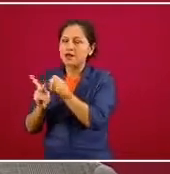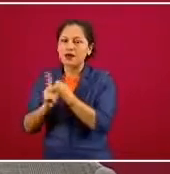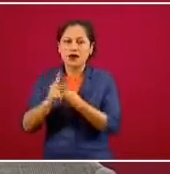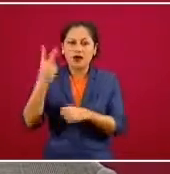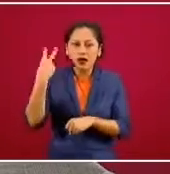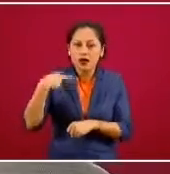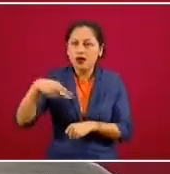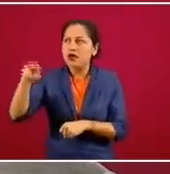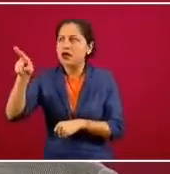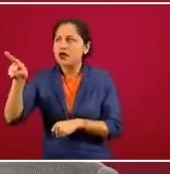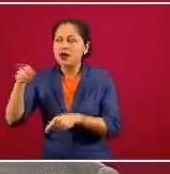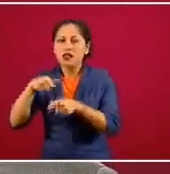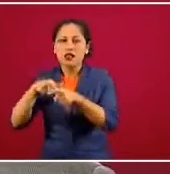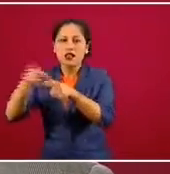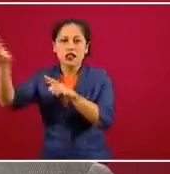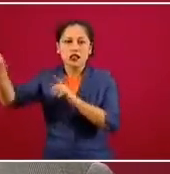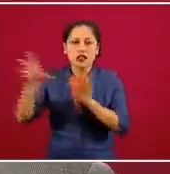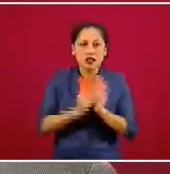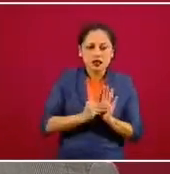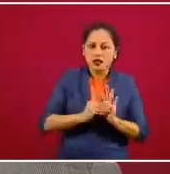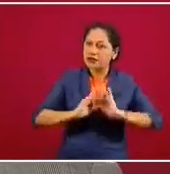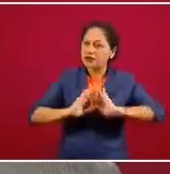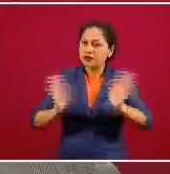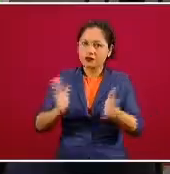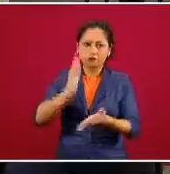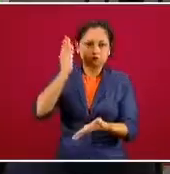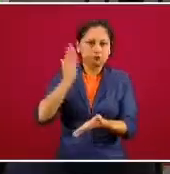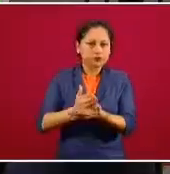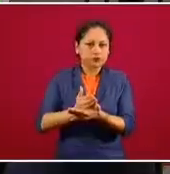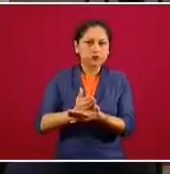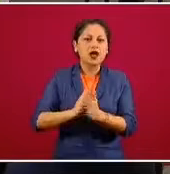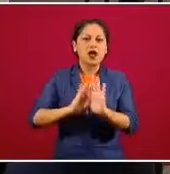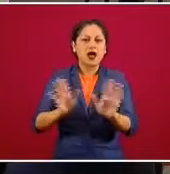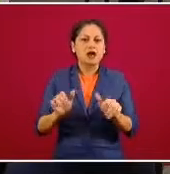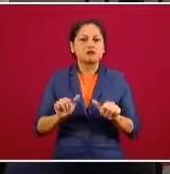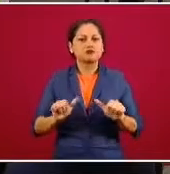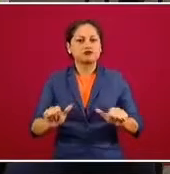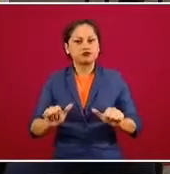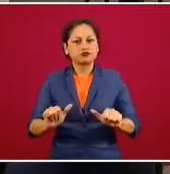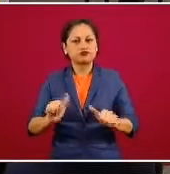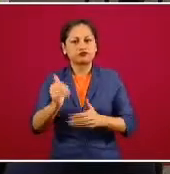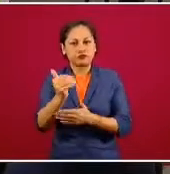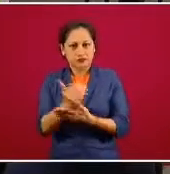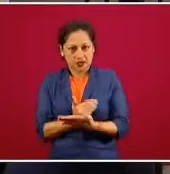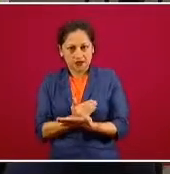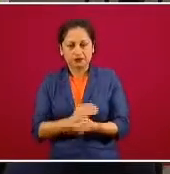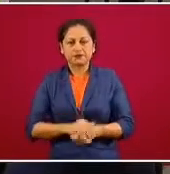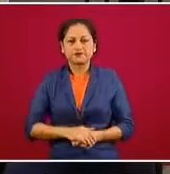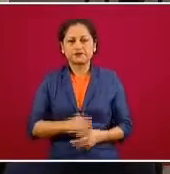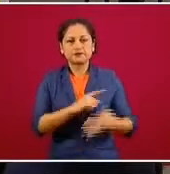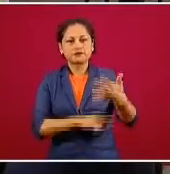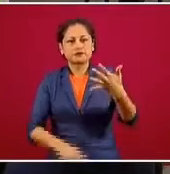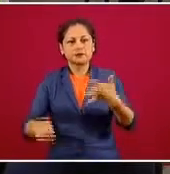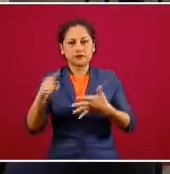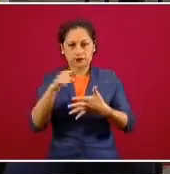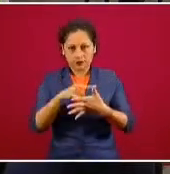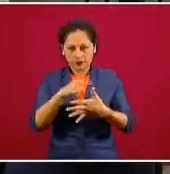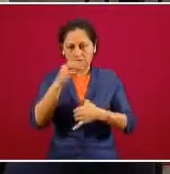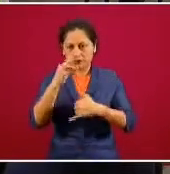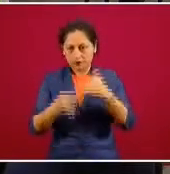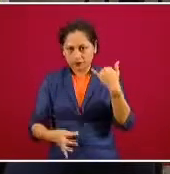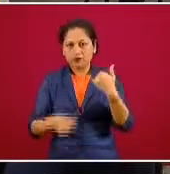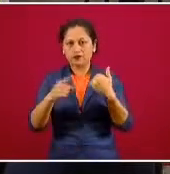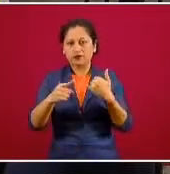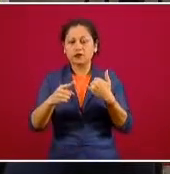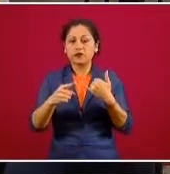no se propagó en el territorio nacional. Y por último, mantener, aún después del 30 de mayo, cuando acaba